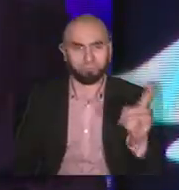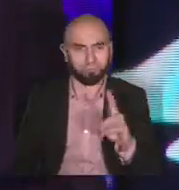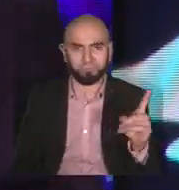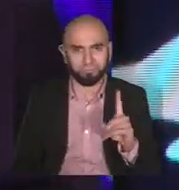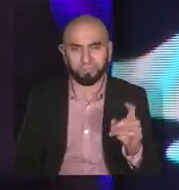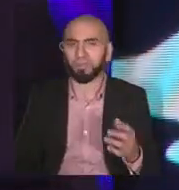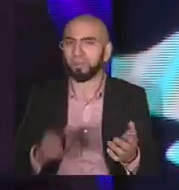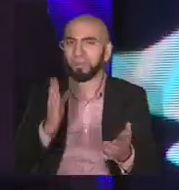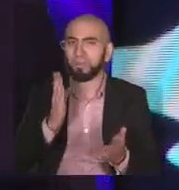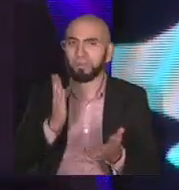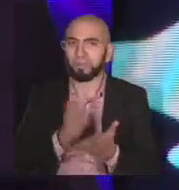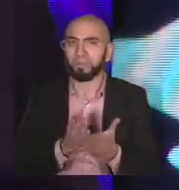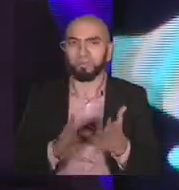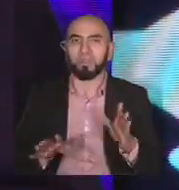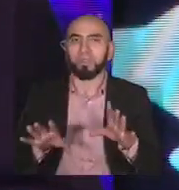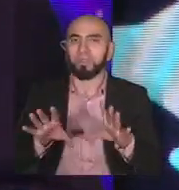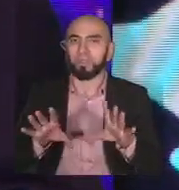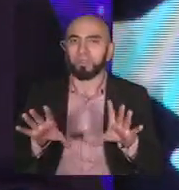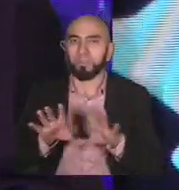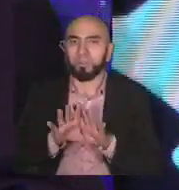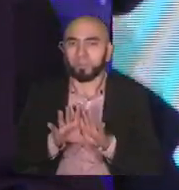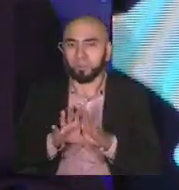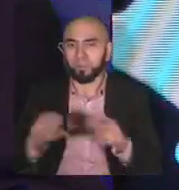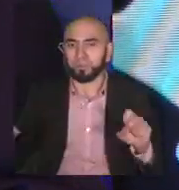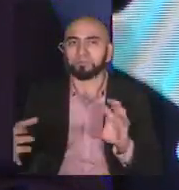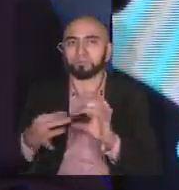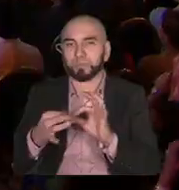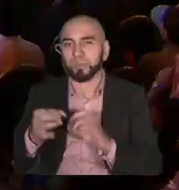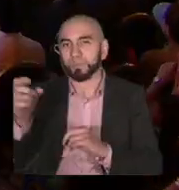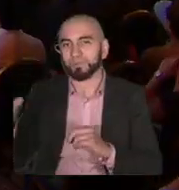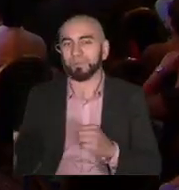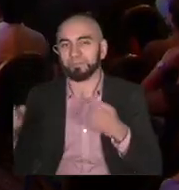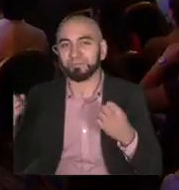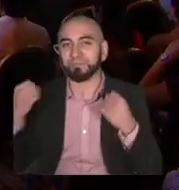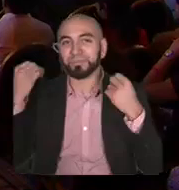comprometiéndose más con personas extrovertidas.